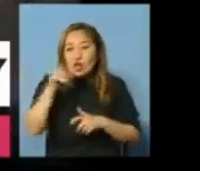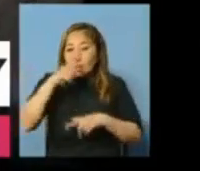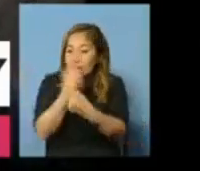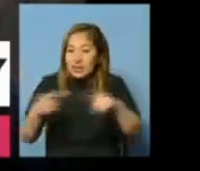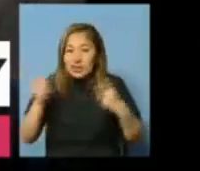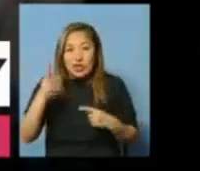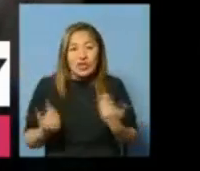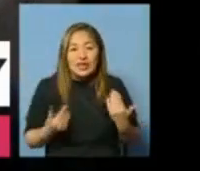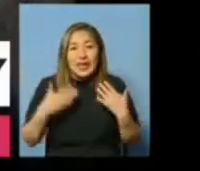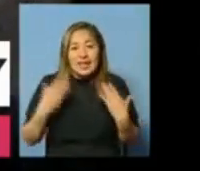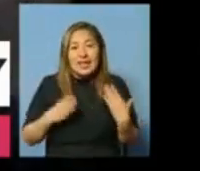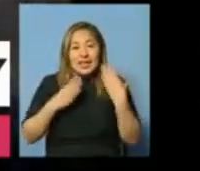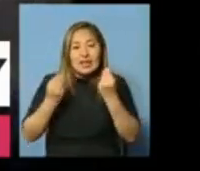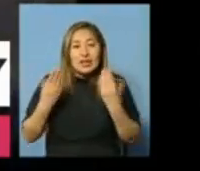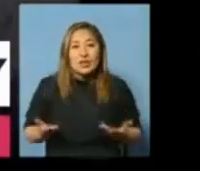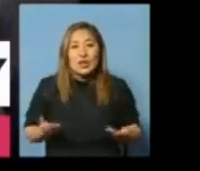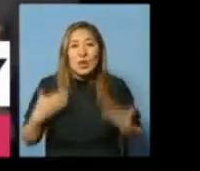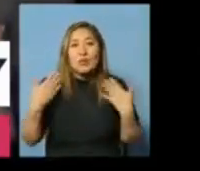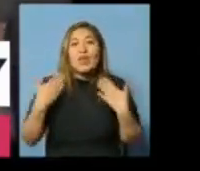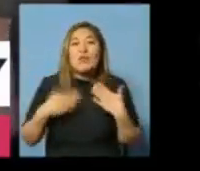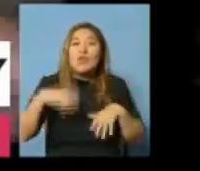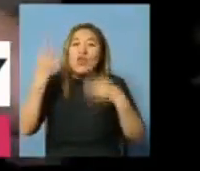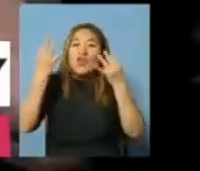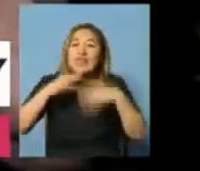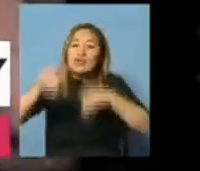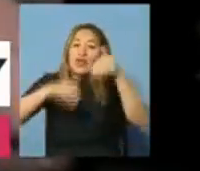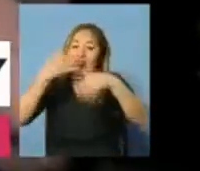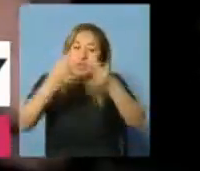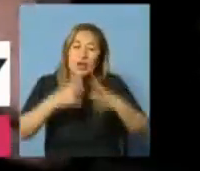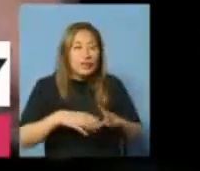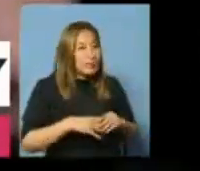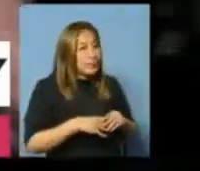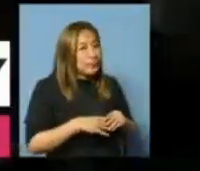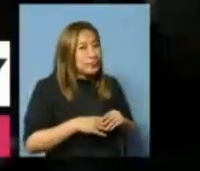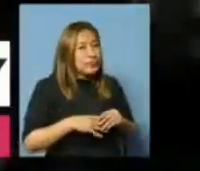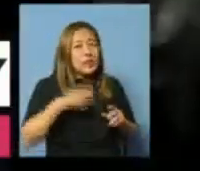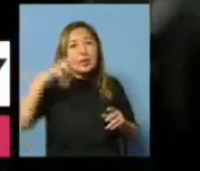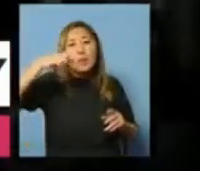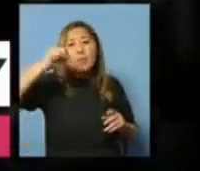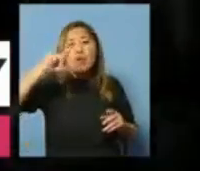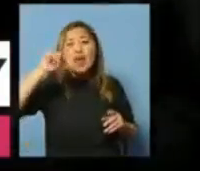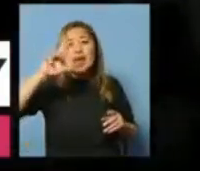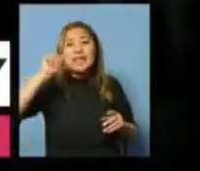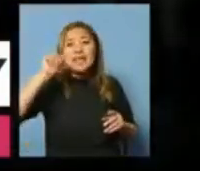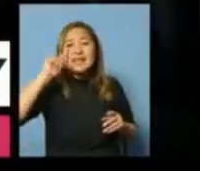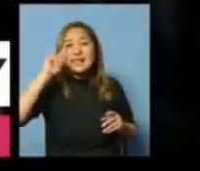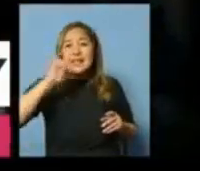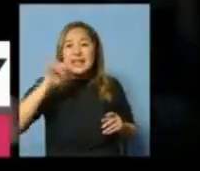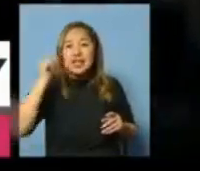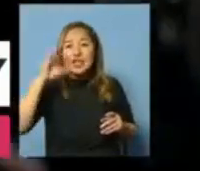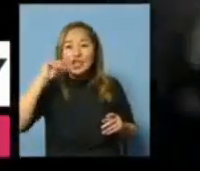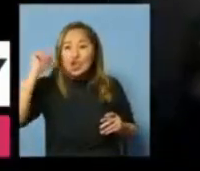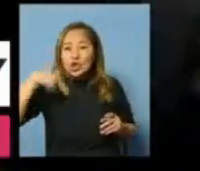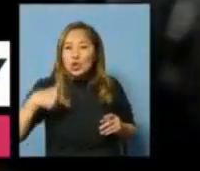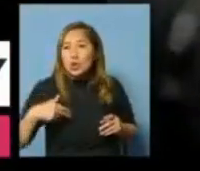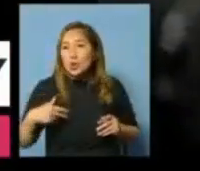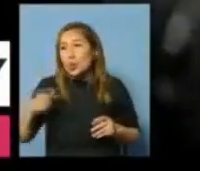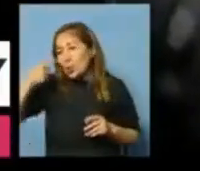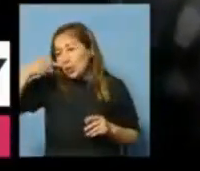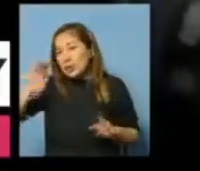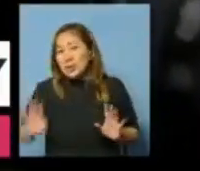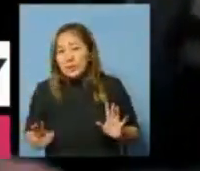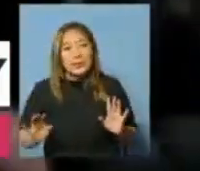cosas son las que hacen que podamos tener una buena elección. ¿Cómo analiza la polarización? ¿Cómo analiza la polarización? La última